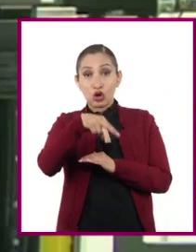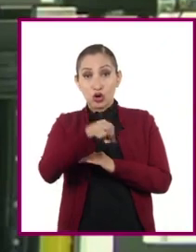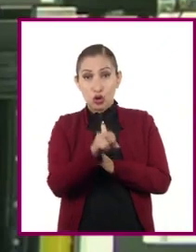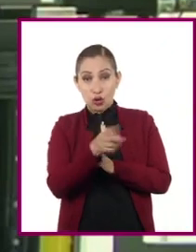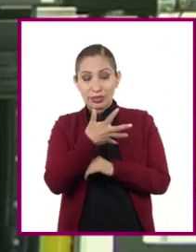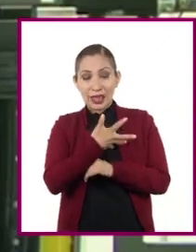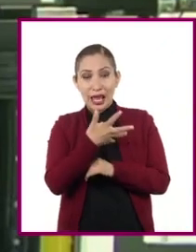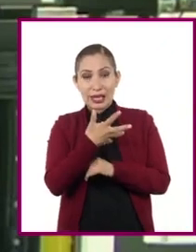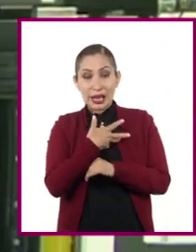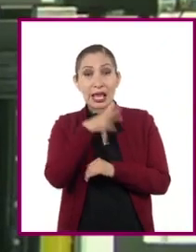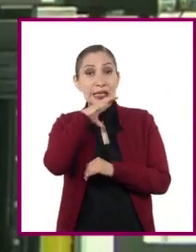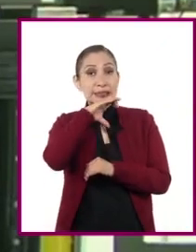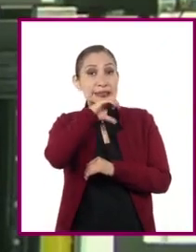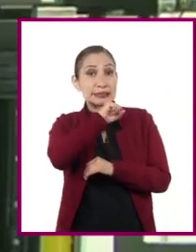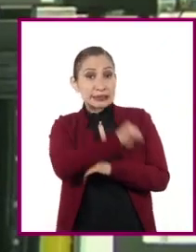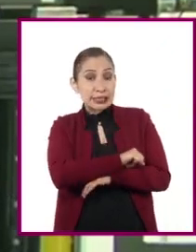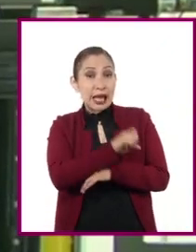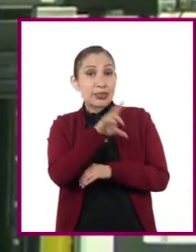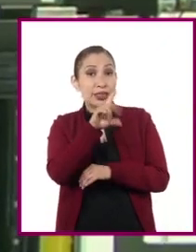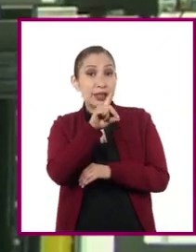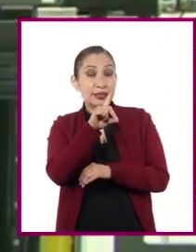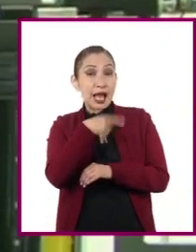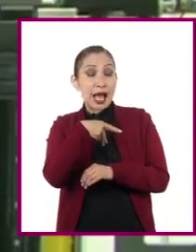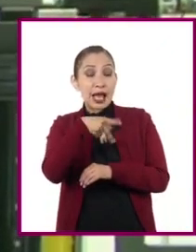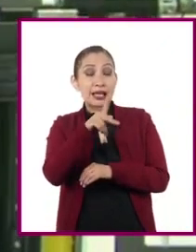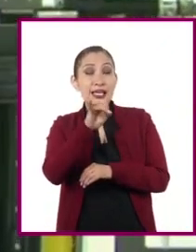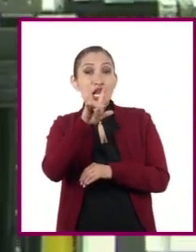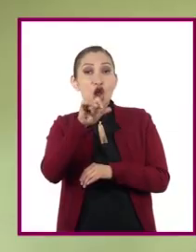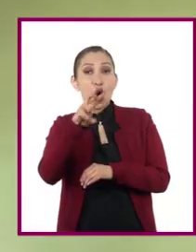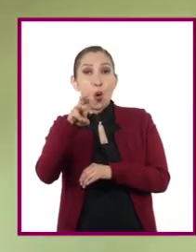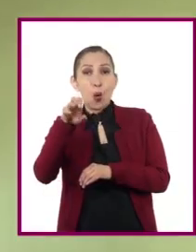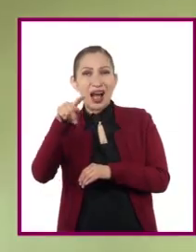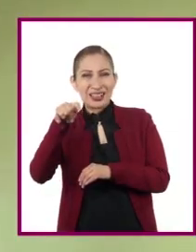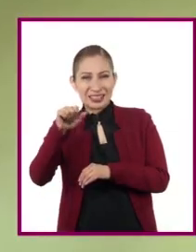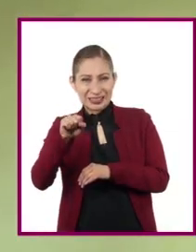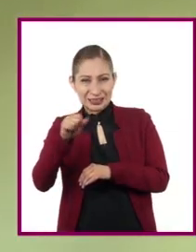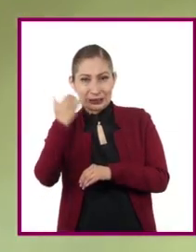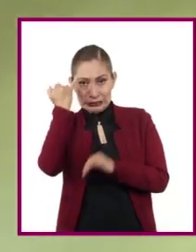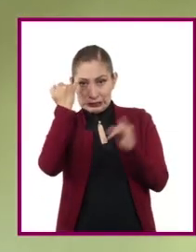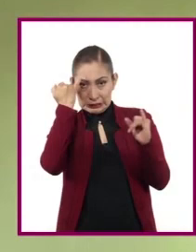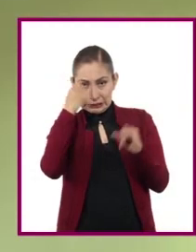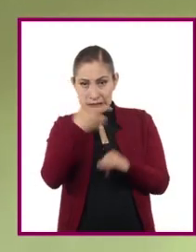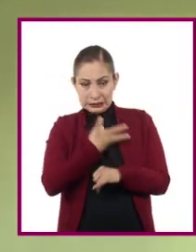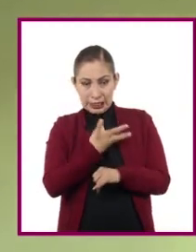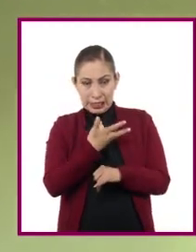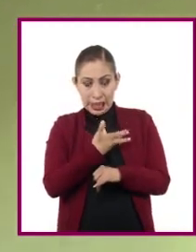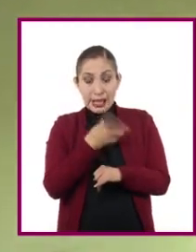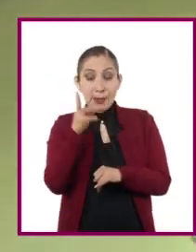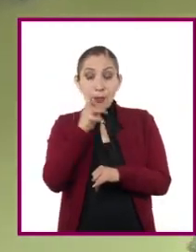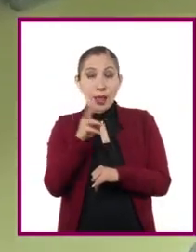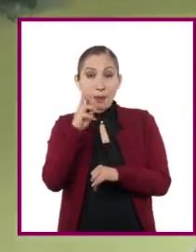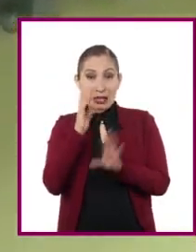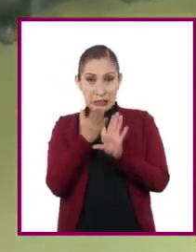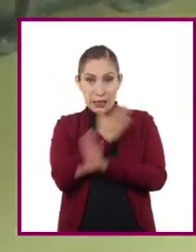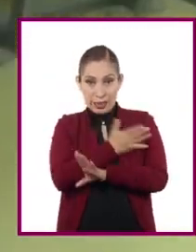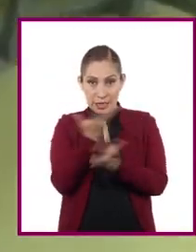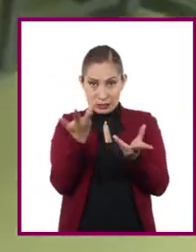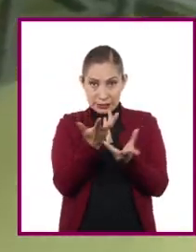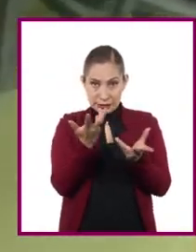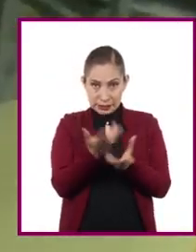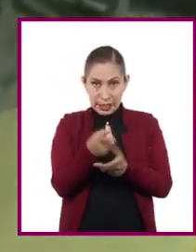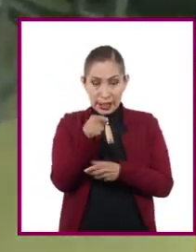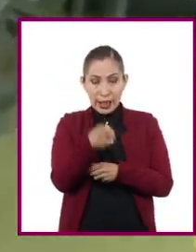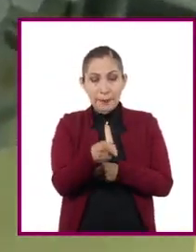capacidad térmica de los 30 kilowatts, así fue diseñado, y las pruebas preliminares